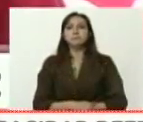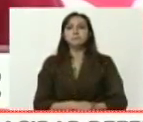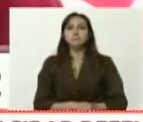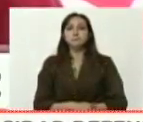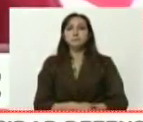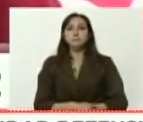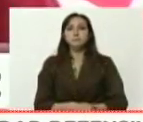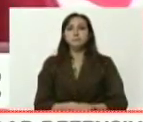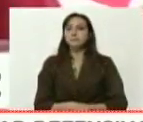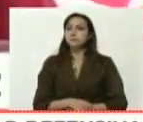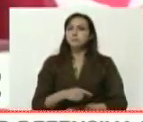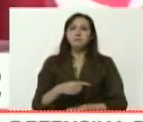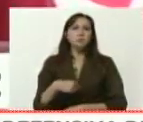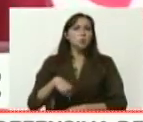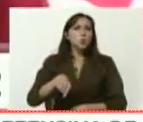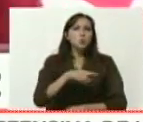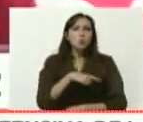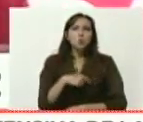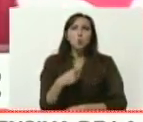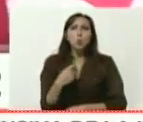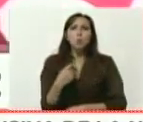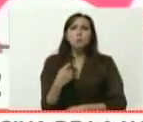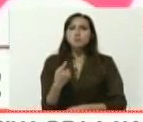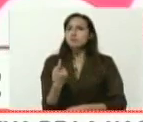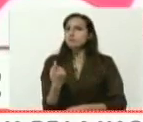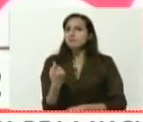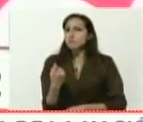Eso no nos hace falta hoy.